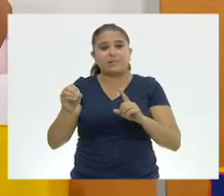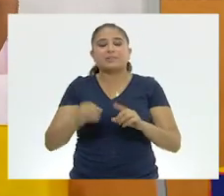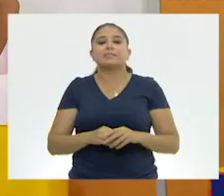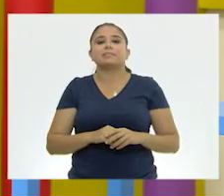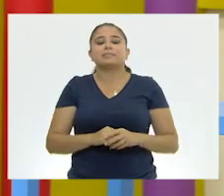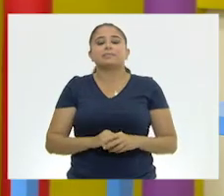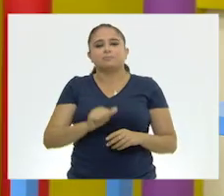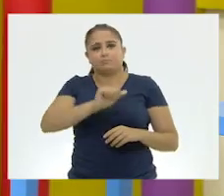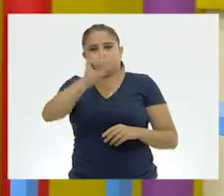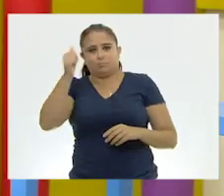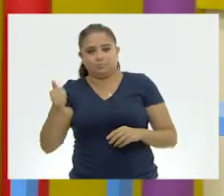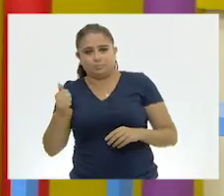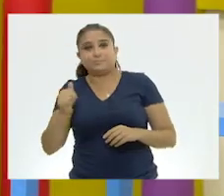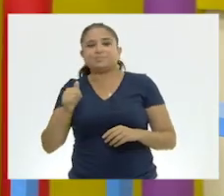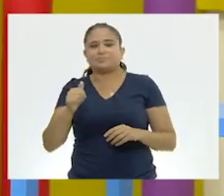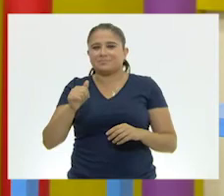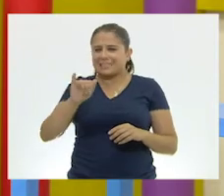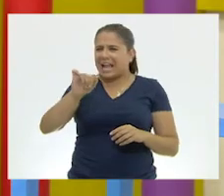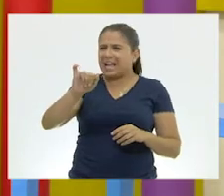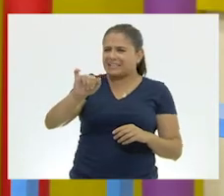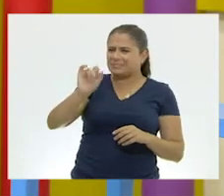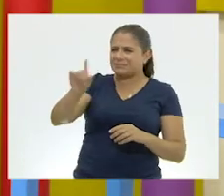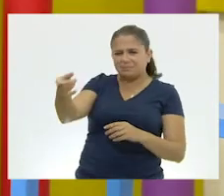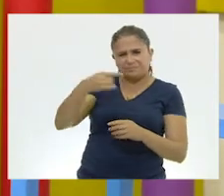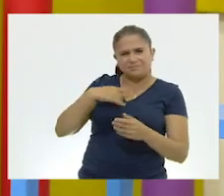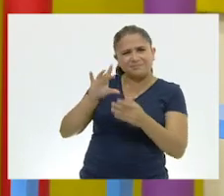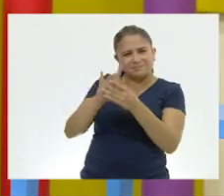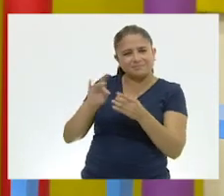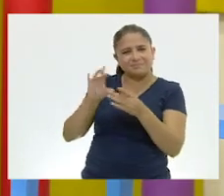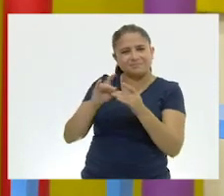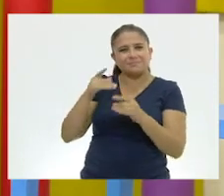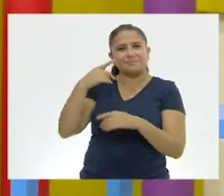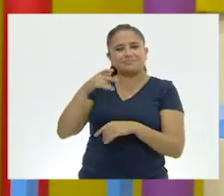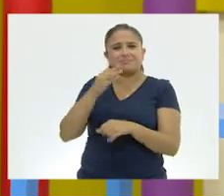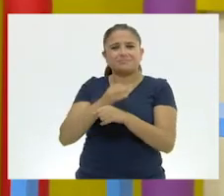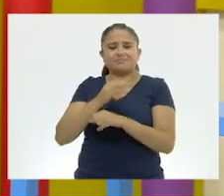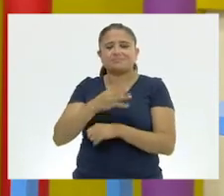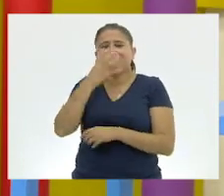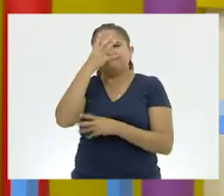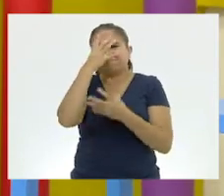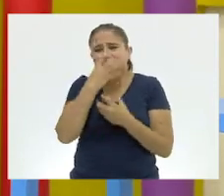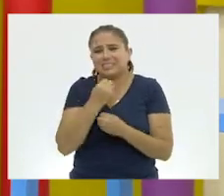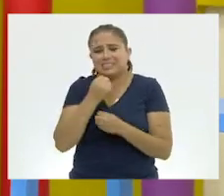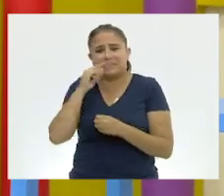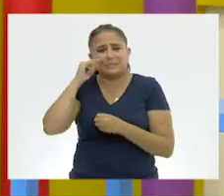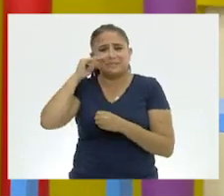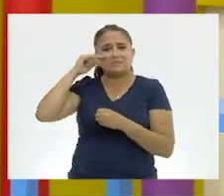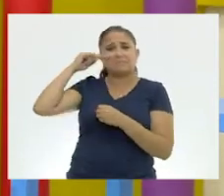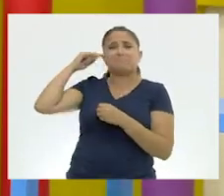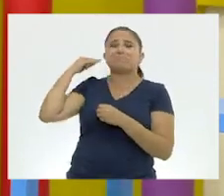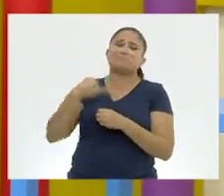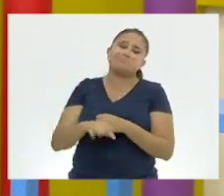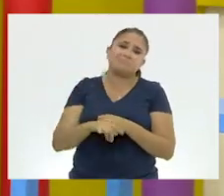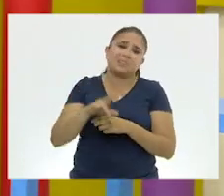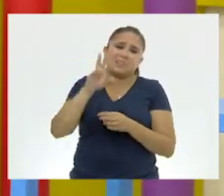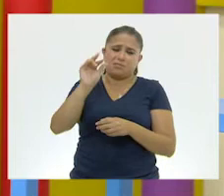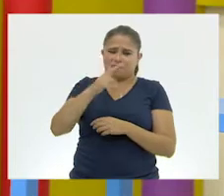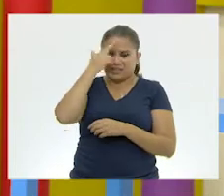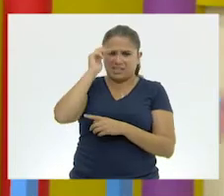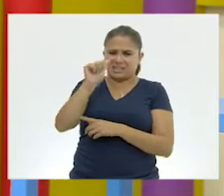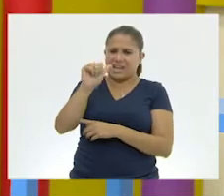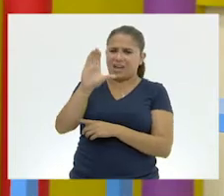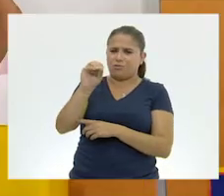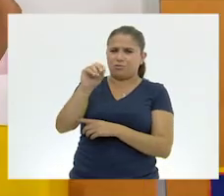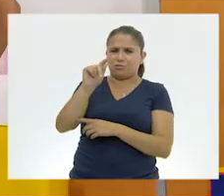¡Ah, sí es cierto! Más o menos me habías contado. Pero ahora estoy tan triste y desilusionada que ya no recuerdo qué es un